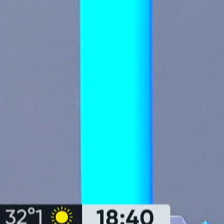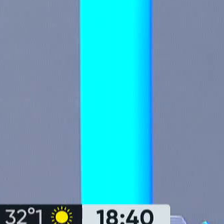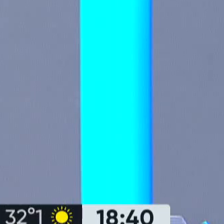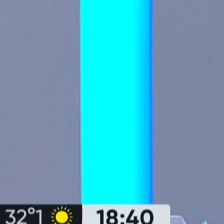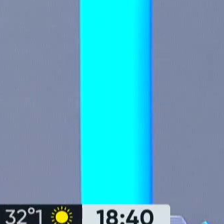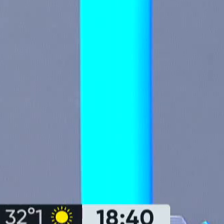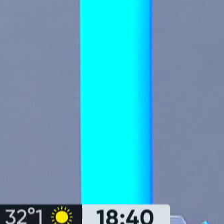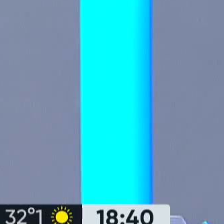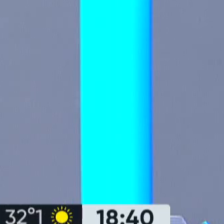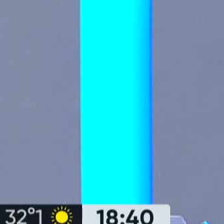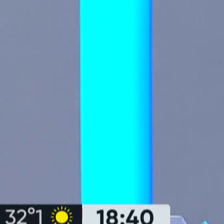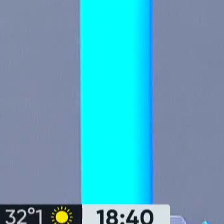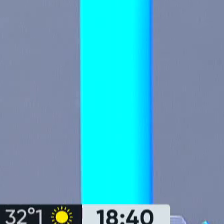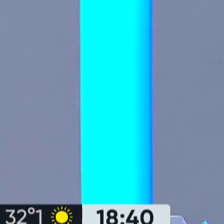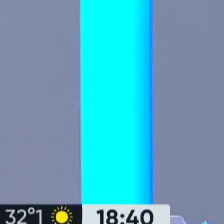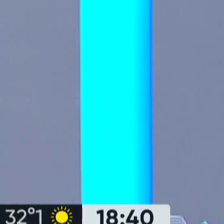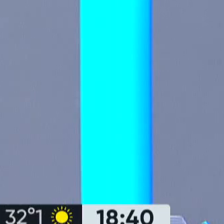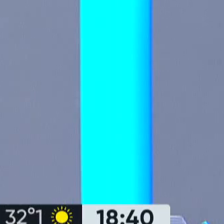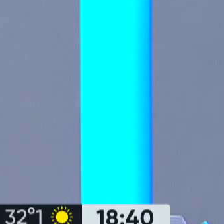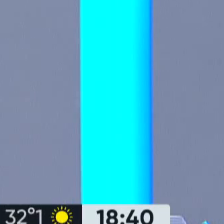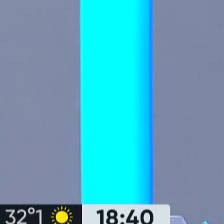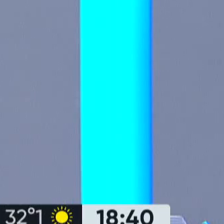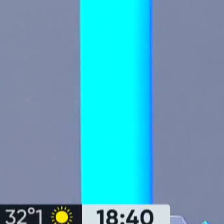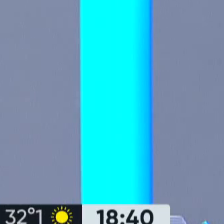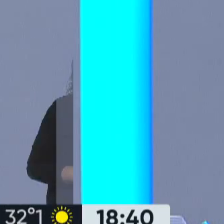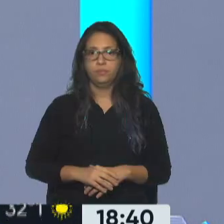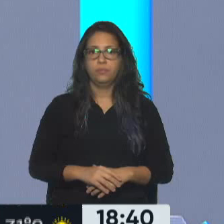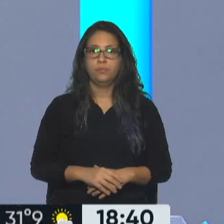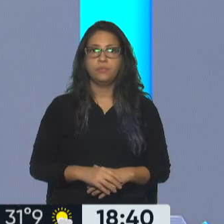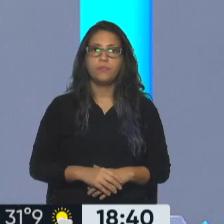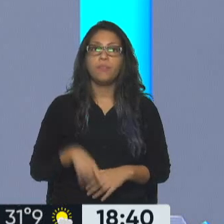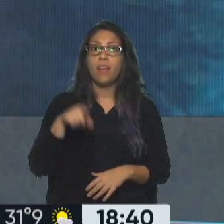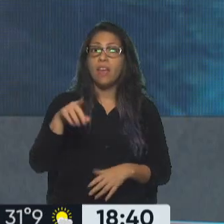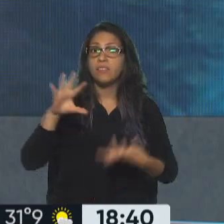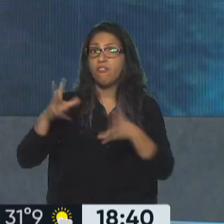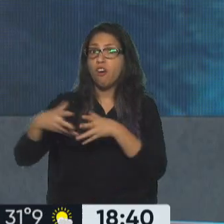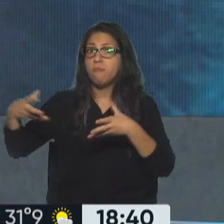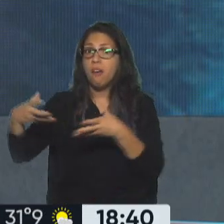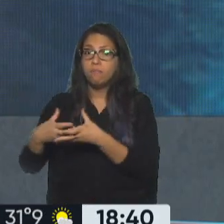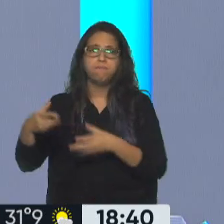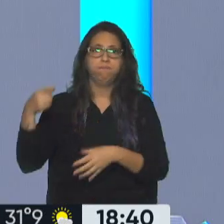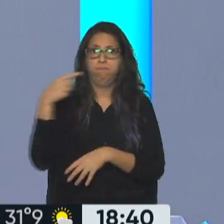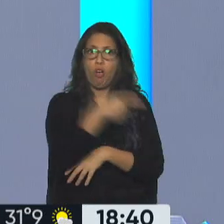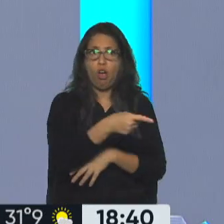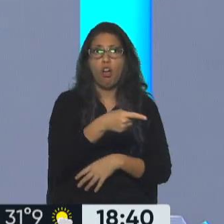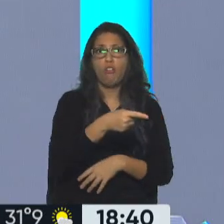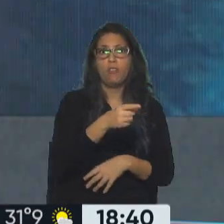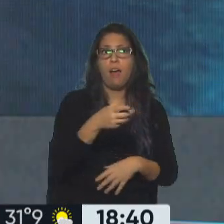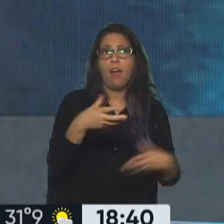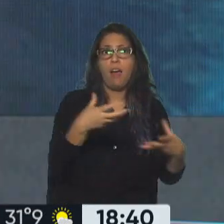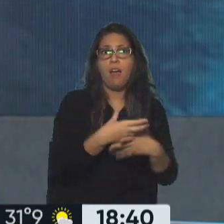antipolítica y es anti política por supuesto alcanza el oficialismo pero también alcanza a Juntos por el cambio Entonces